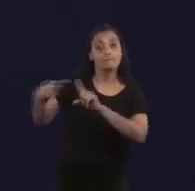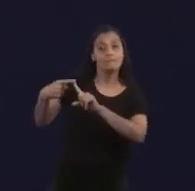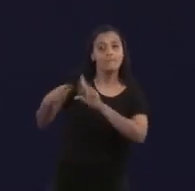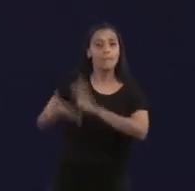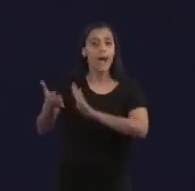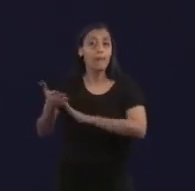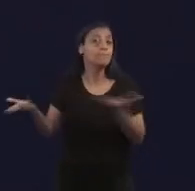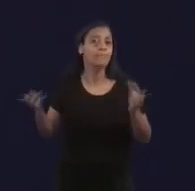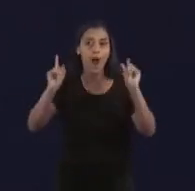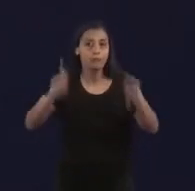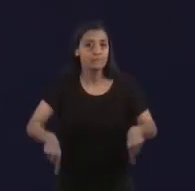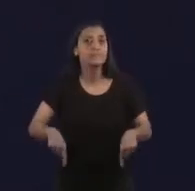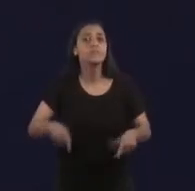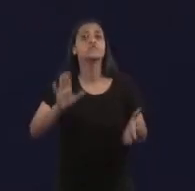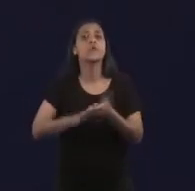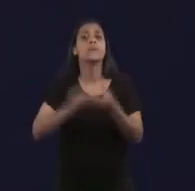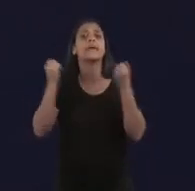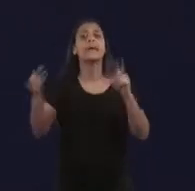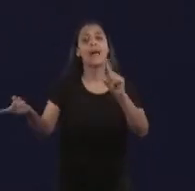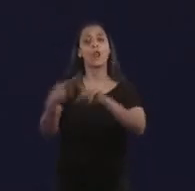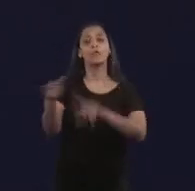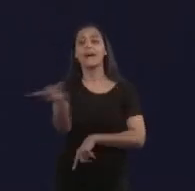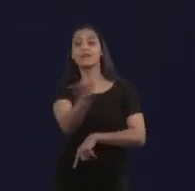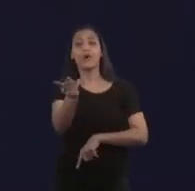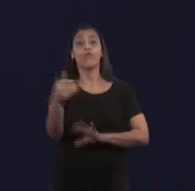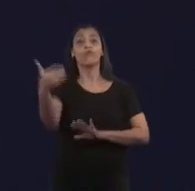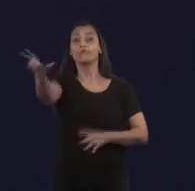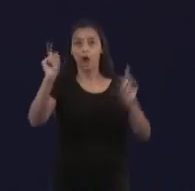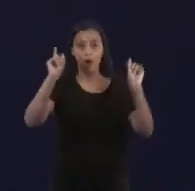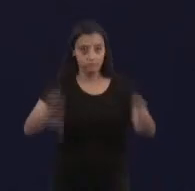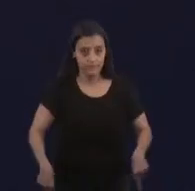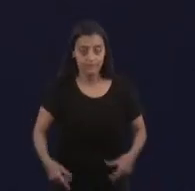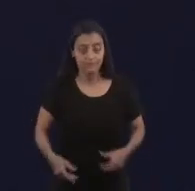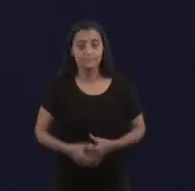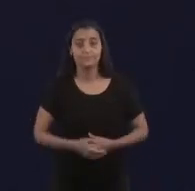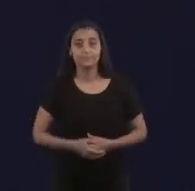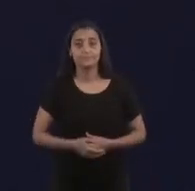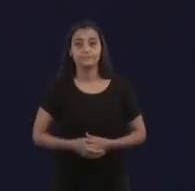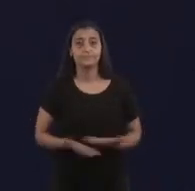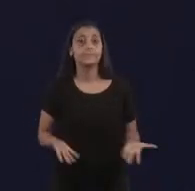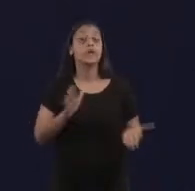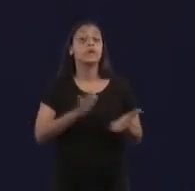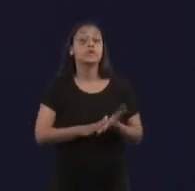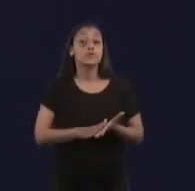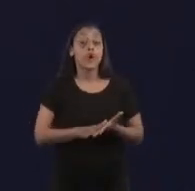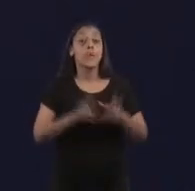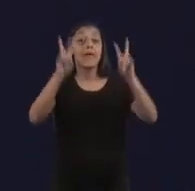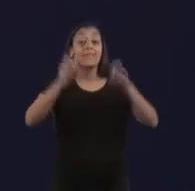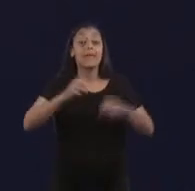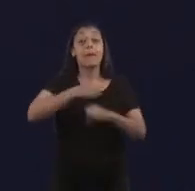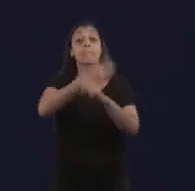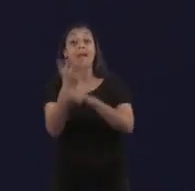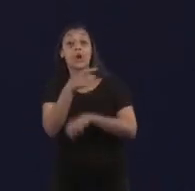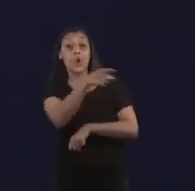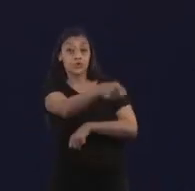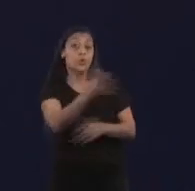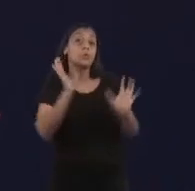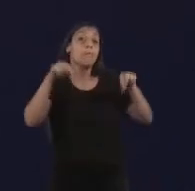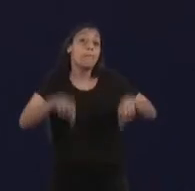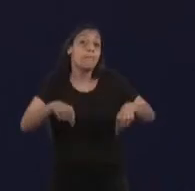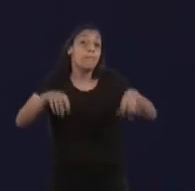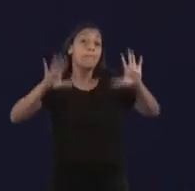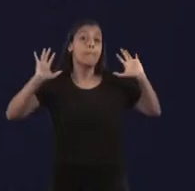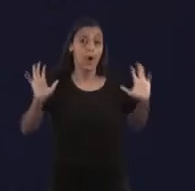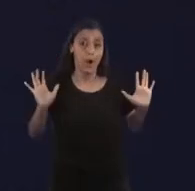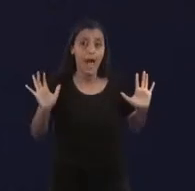ocurrir en el futuro con la relación personal entre ellos. Y con respecto al Mercosur, por ahora me